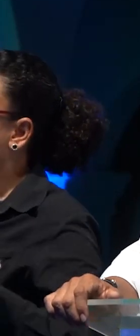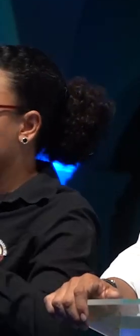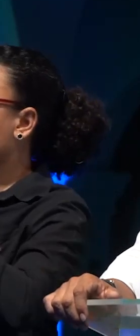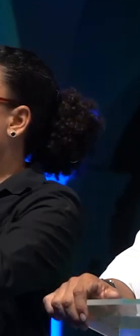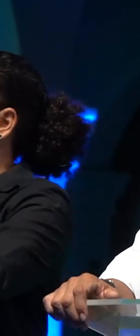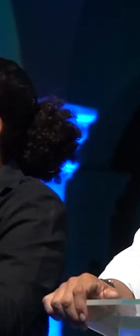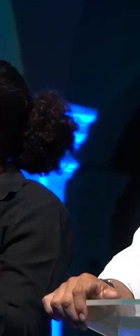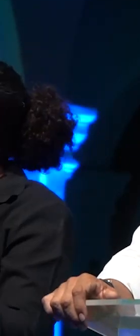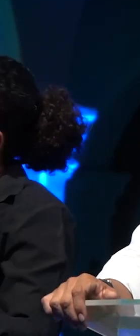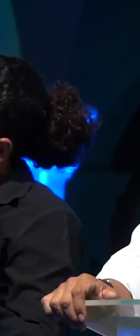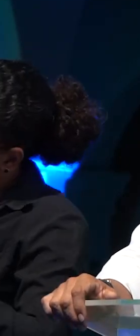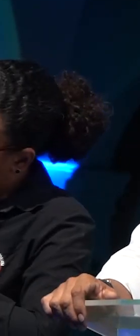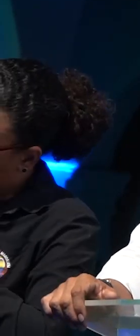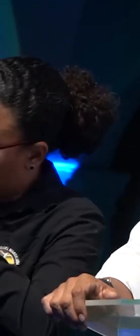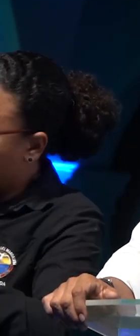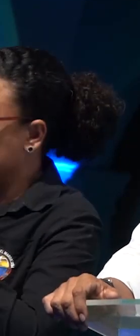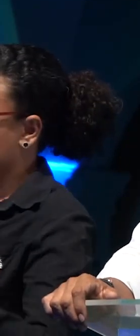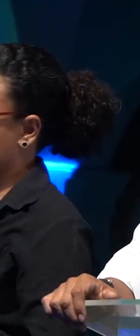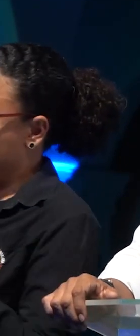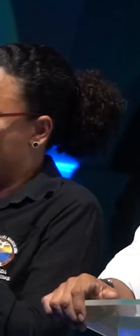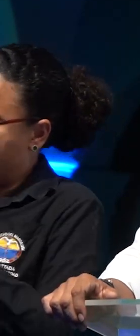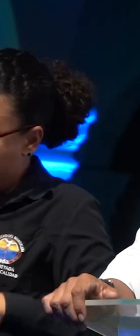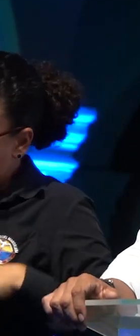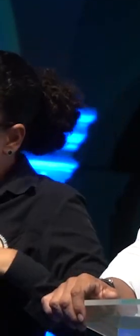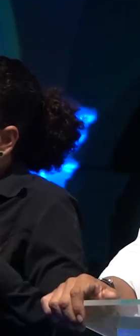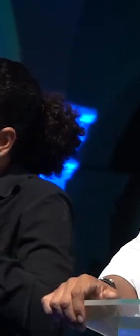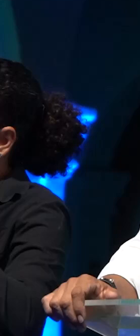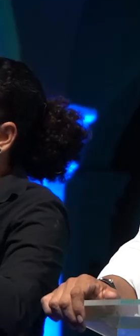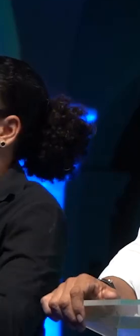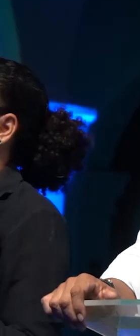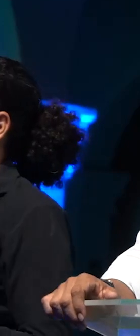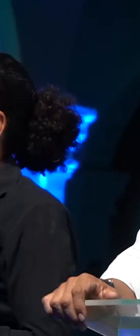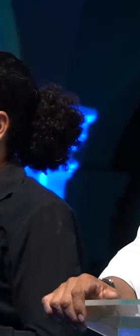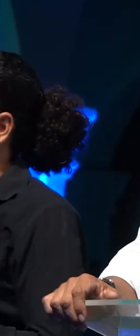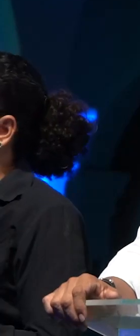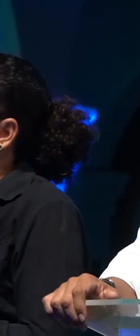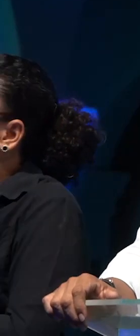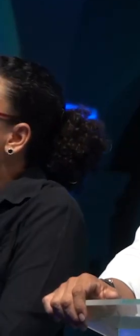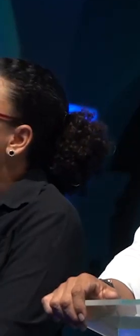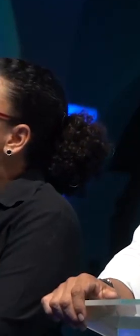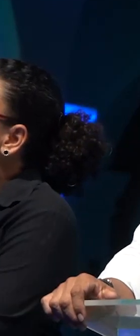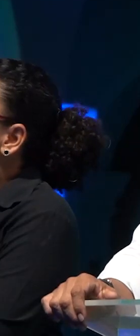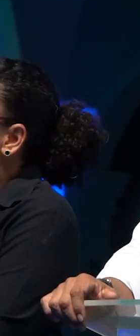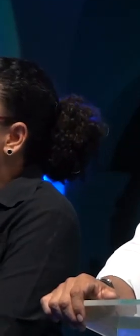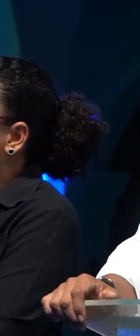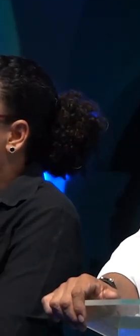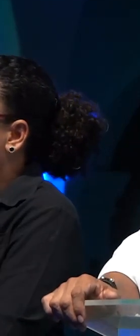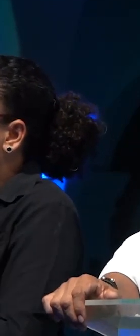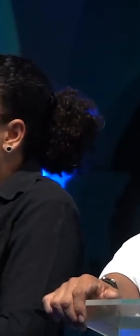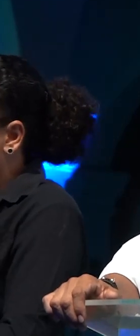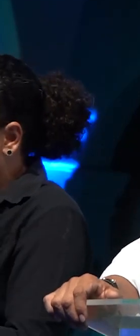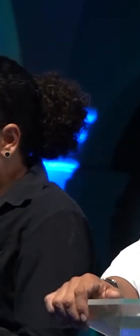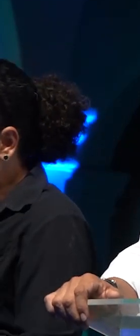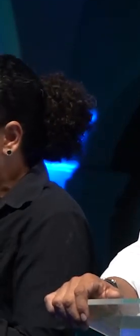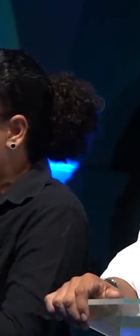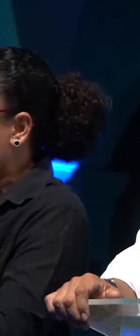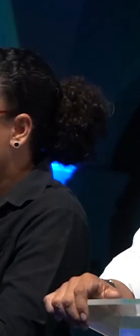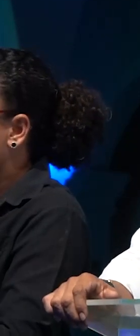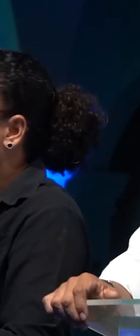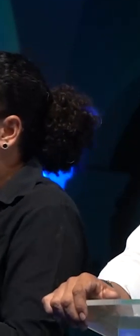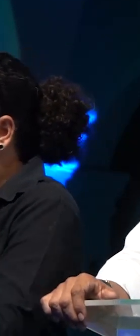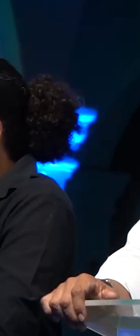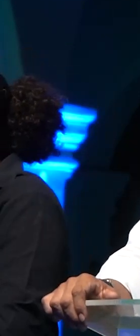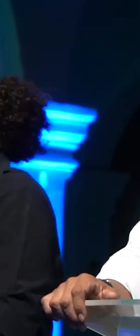de transformación. Y su libro, lo inútil, La utilidad de lo inútil, que reivindica la importancia de